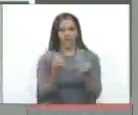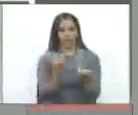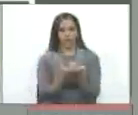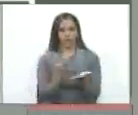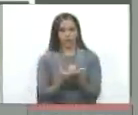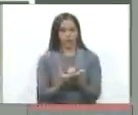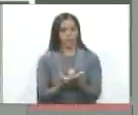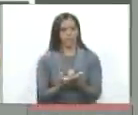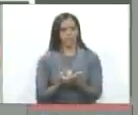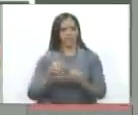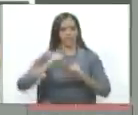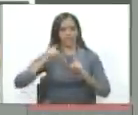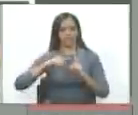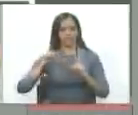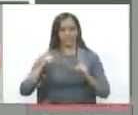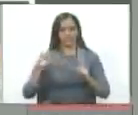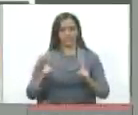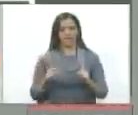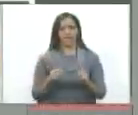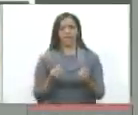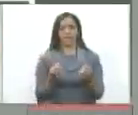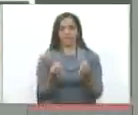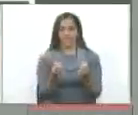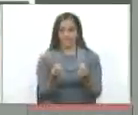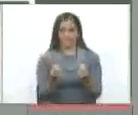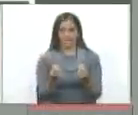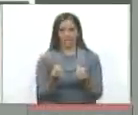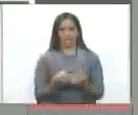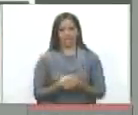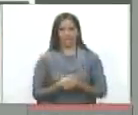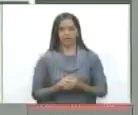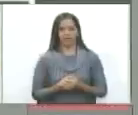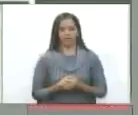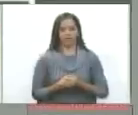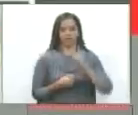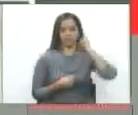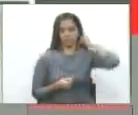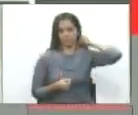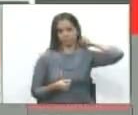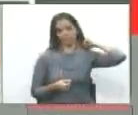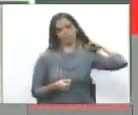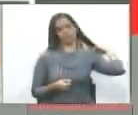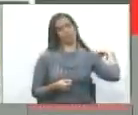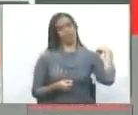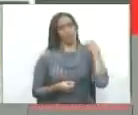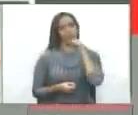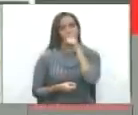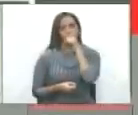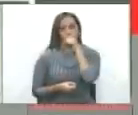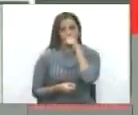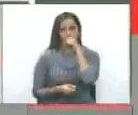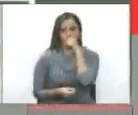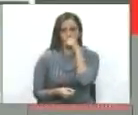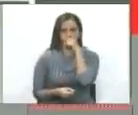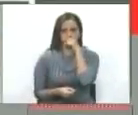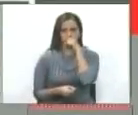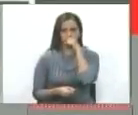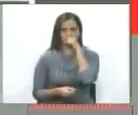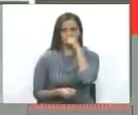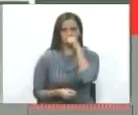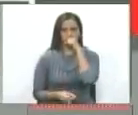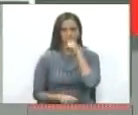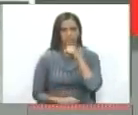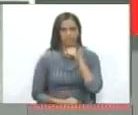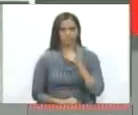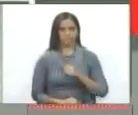energéticos, tecnológicos, financieros. Bueno, en la República Popular Democrática de Corea, compañero,